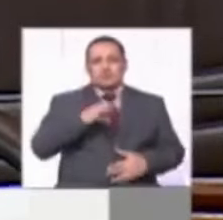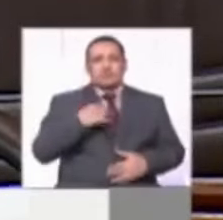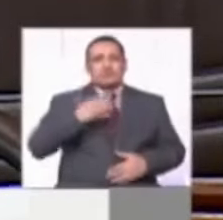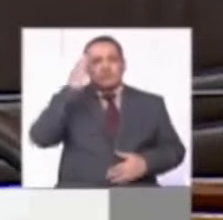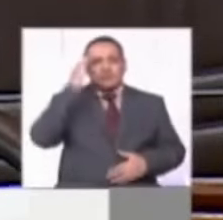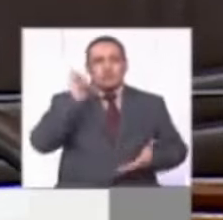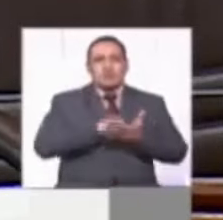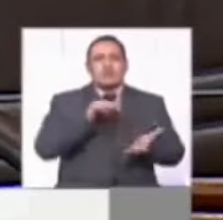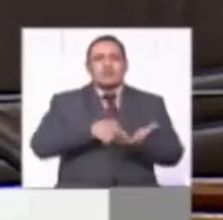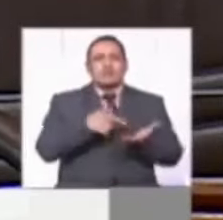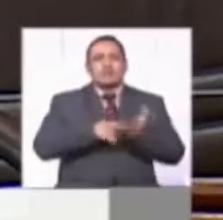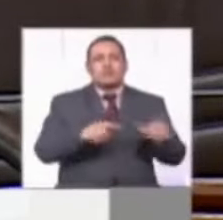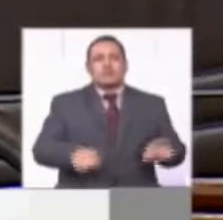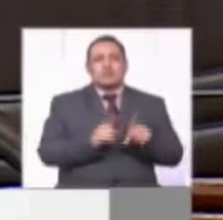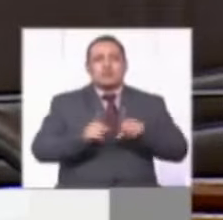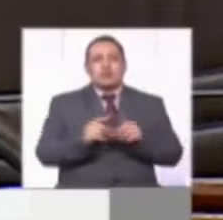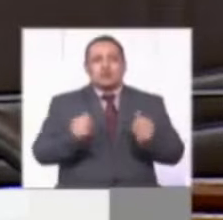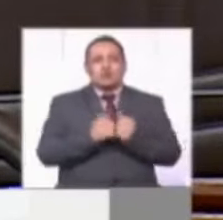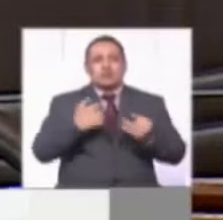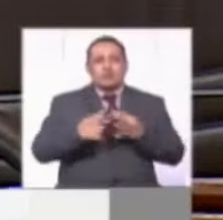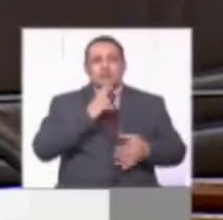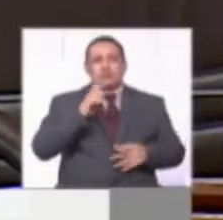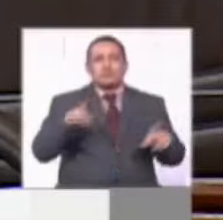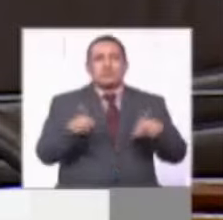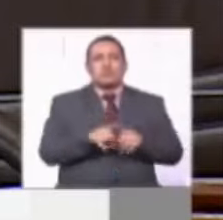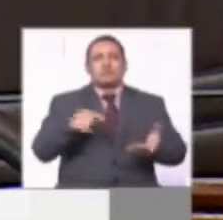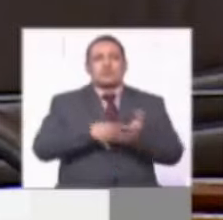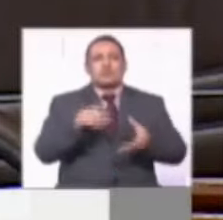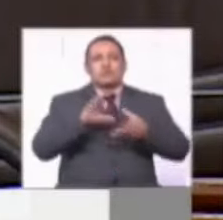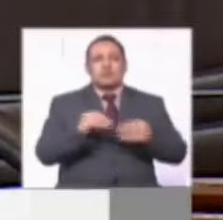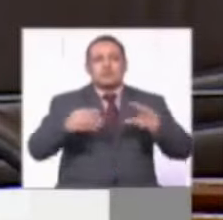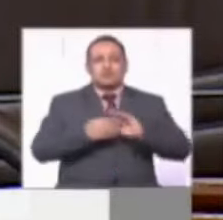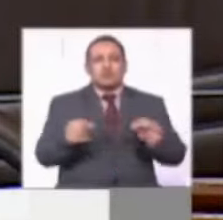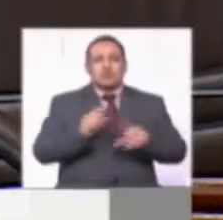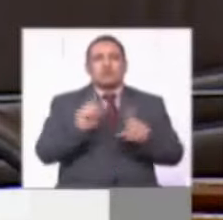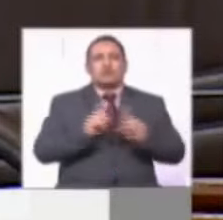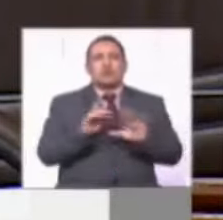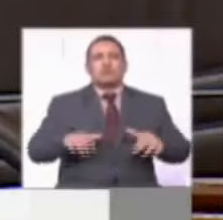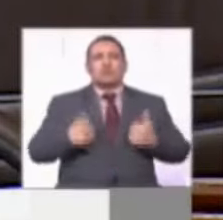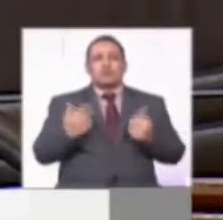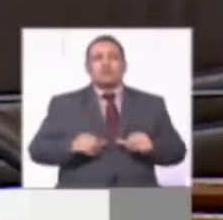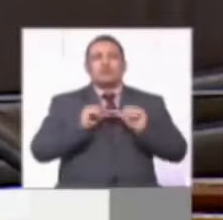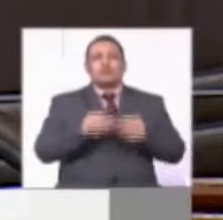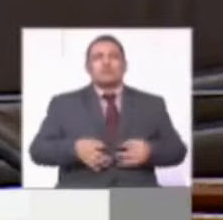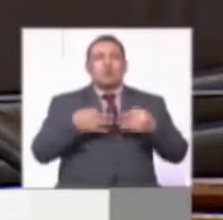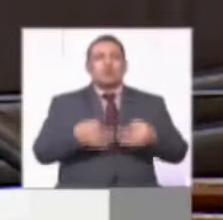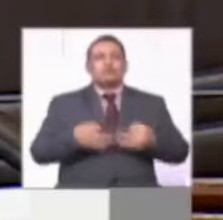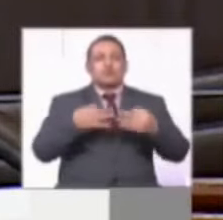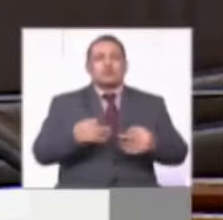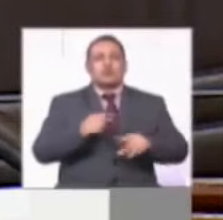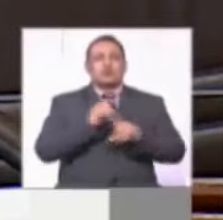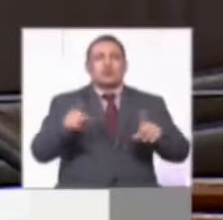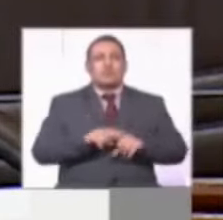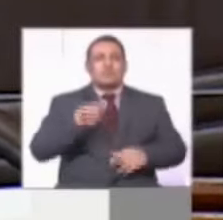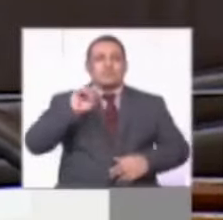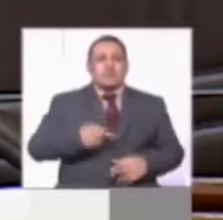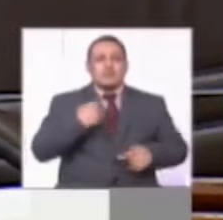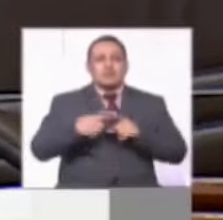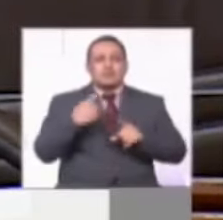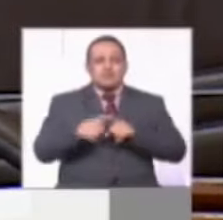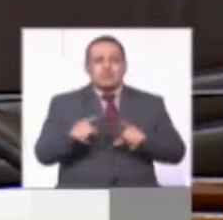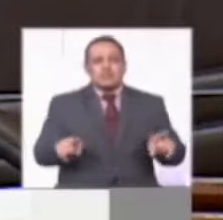Sabemos que la deuda social con nuestros maestros es una deuda histórica que no podemos seguir postergando. Son miles de